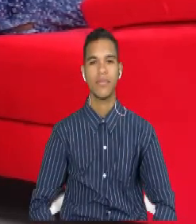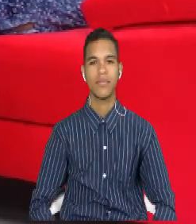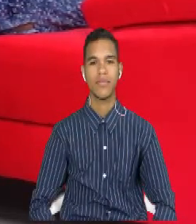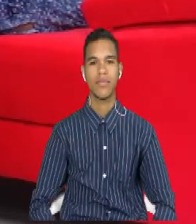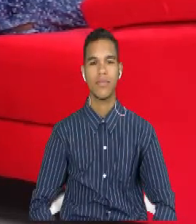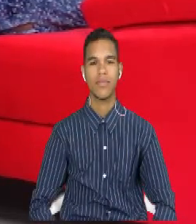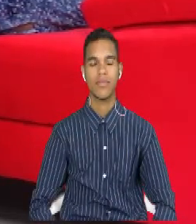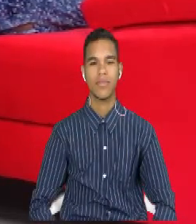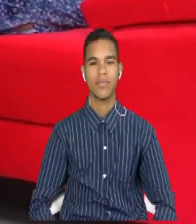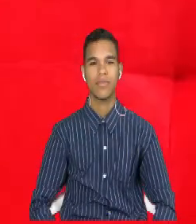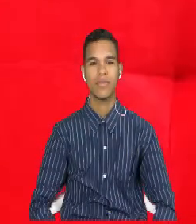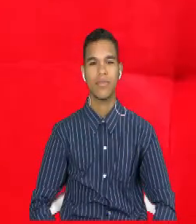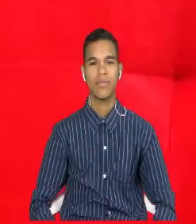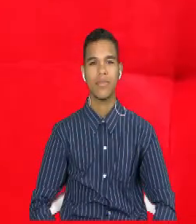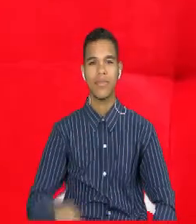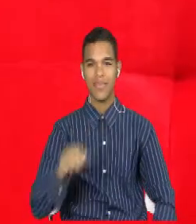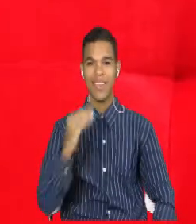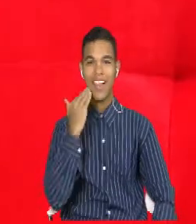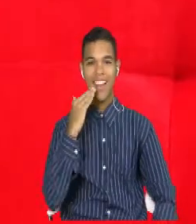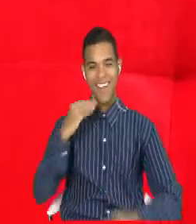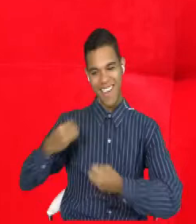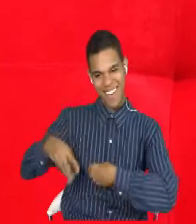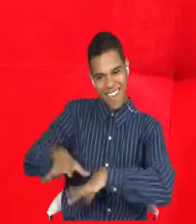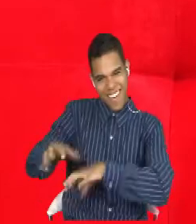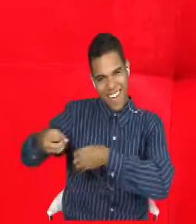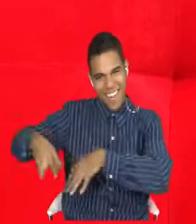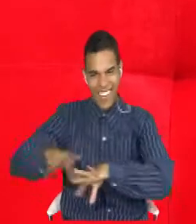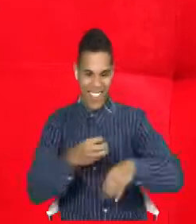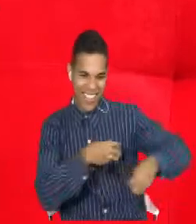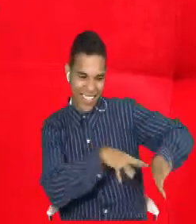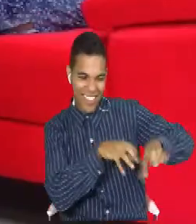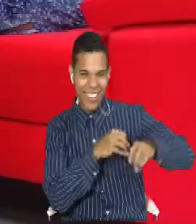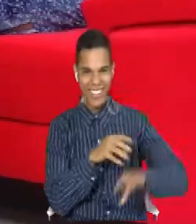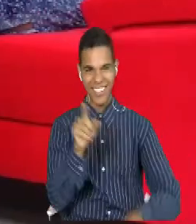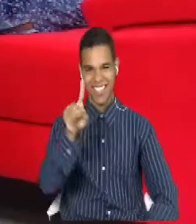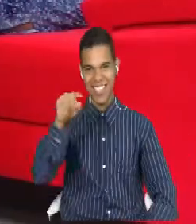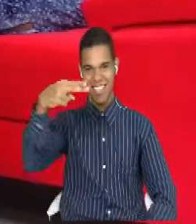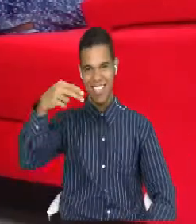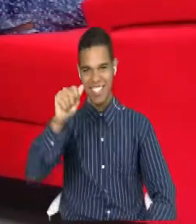los apellidos de Shakira. Mebarak. ¡Correcto! Yo.